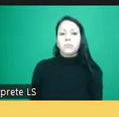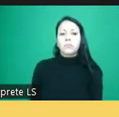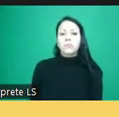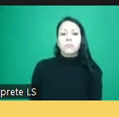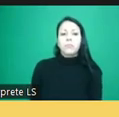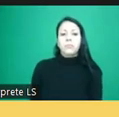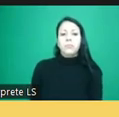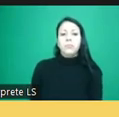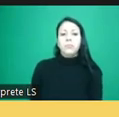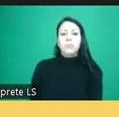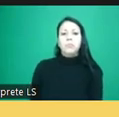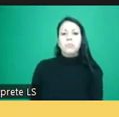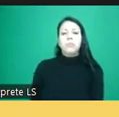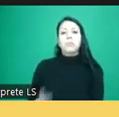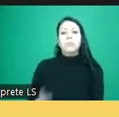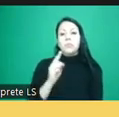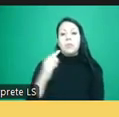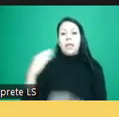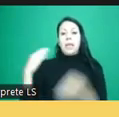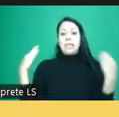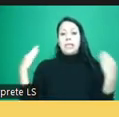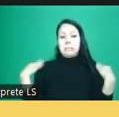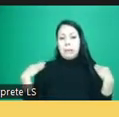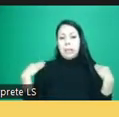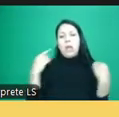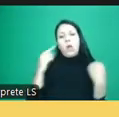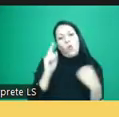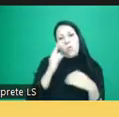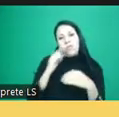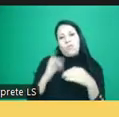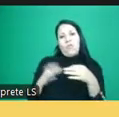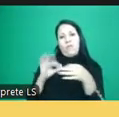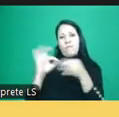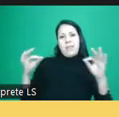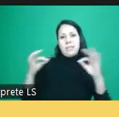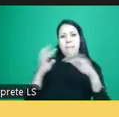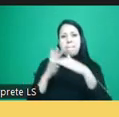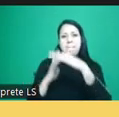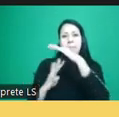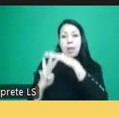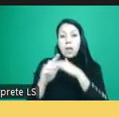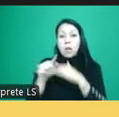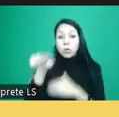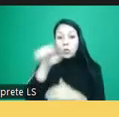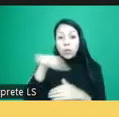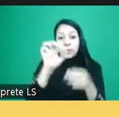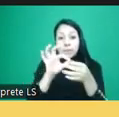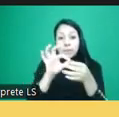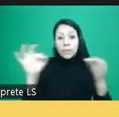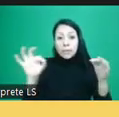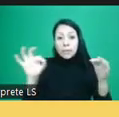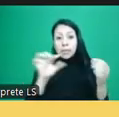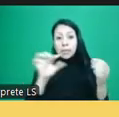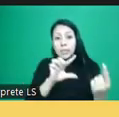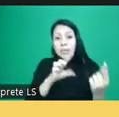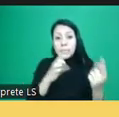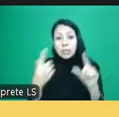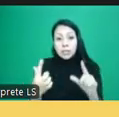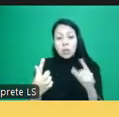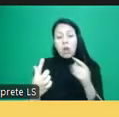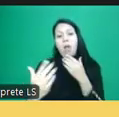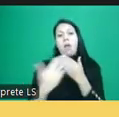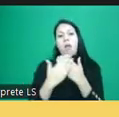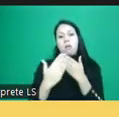La espalda, porque emigré. Cuando ya lo tengan listo, me escriben por el chat, listo.